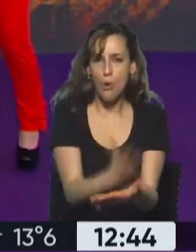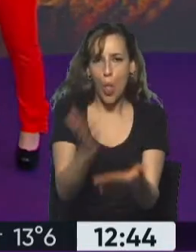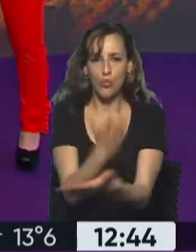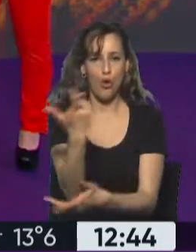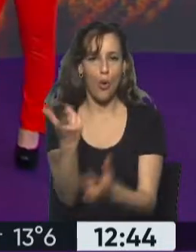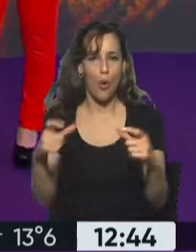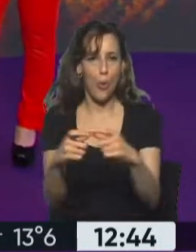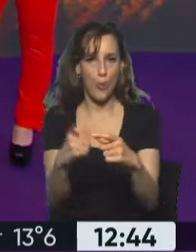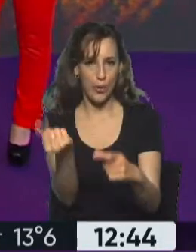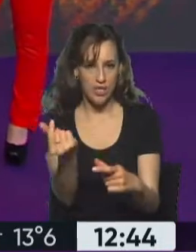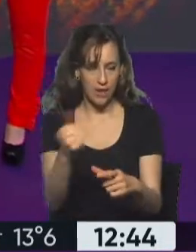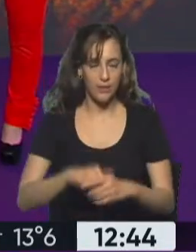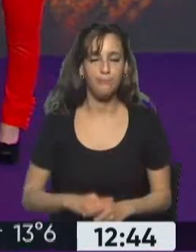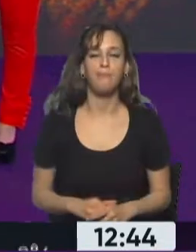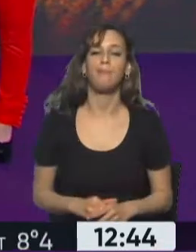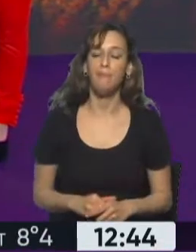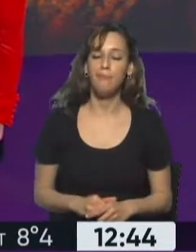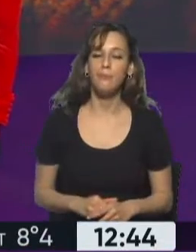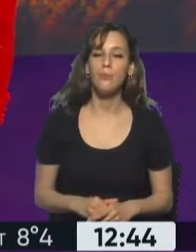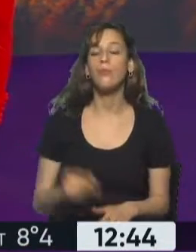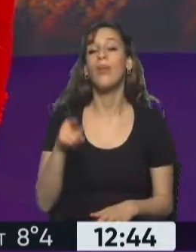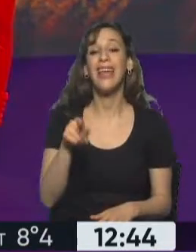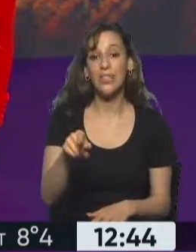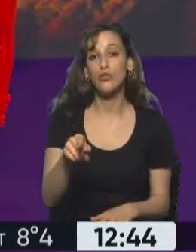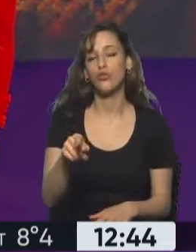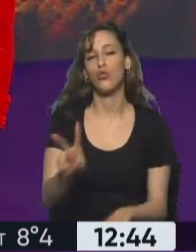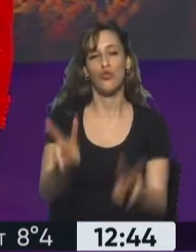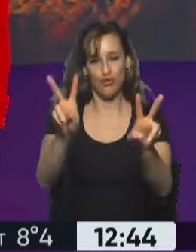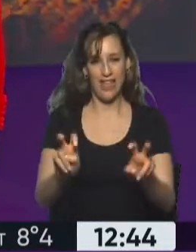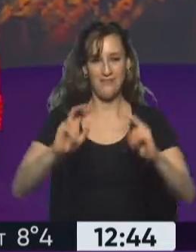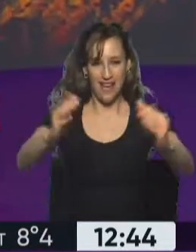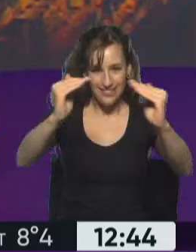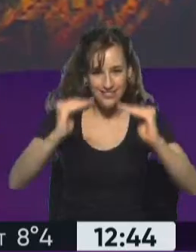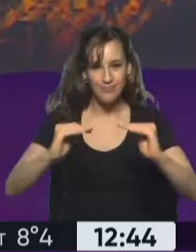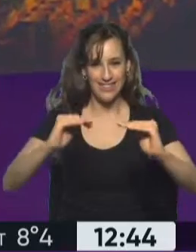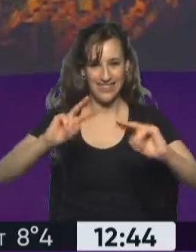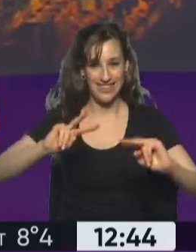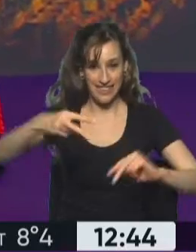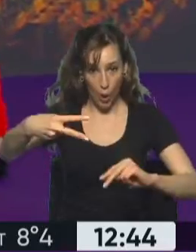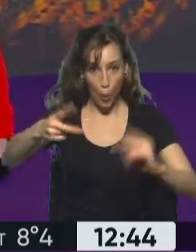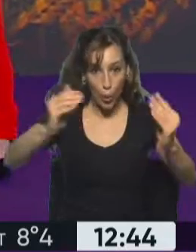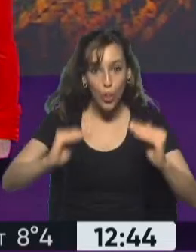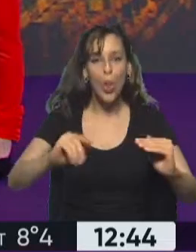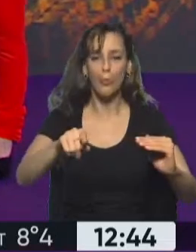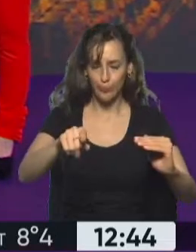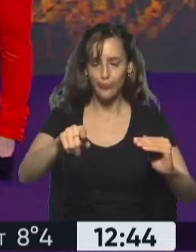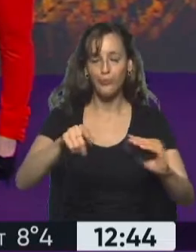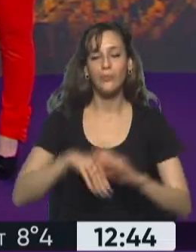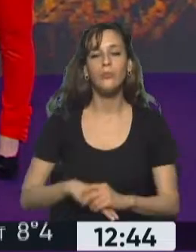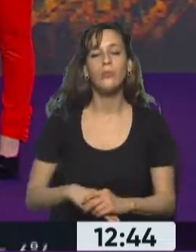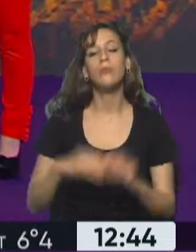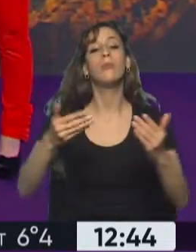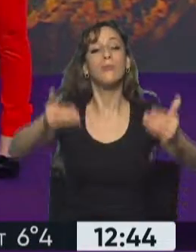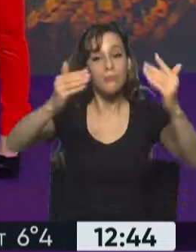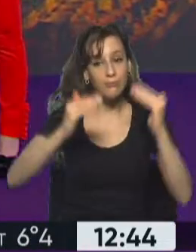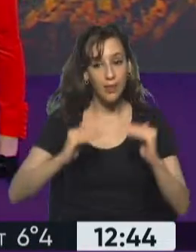un dato que uno pueda decir es fuertemente explicativo. Siempre tiene un nivel de explicación, pero no fuertemente explicativo. Luego vamos